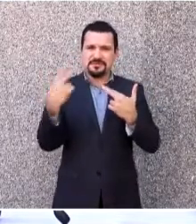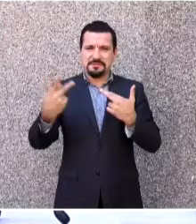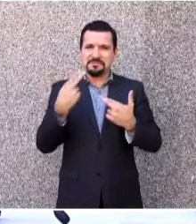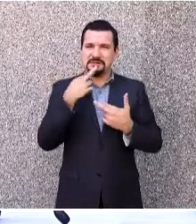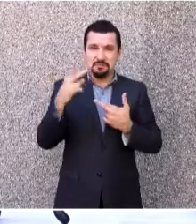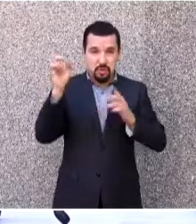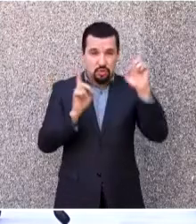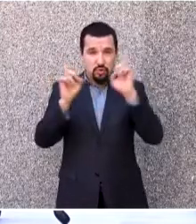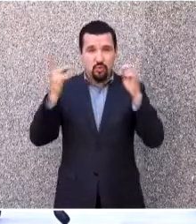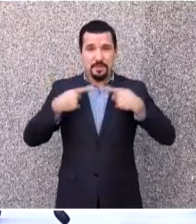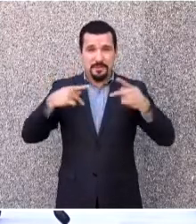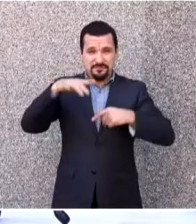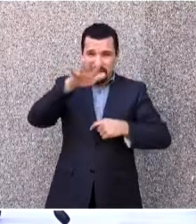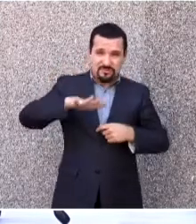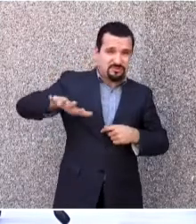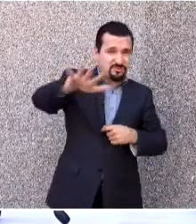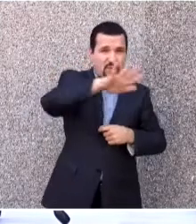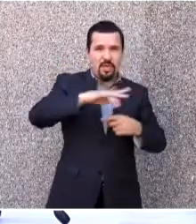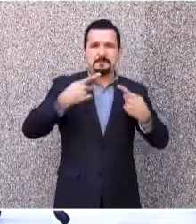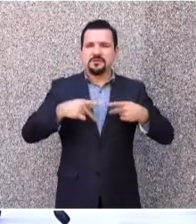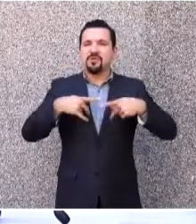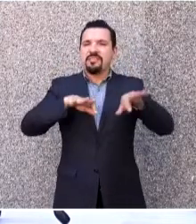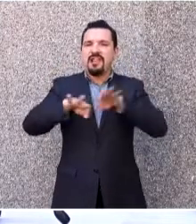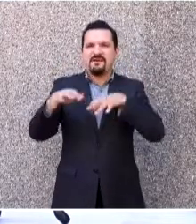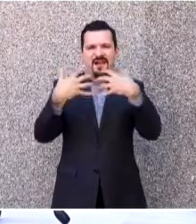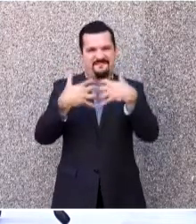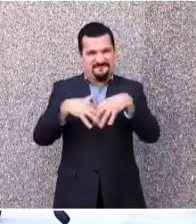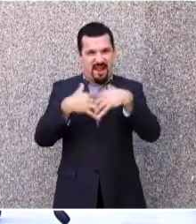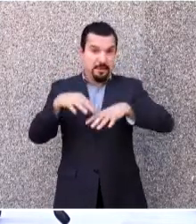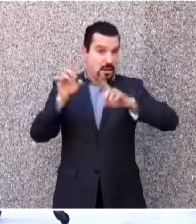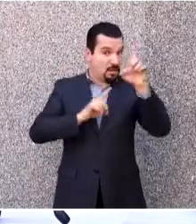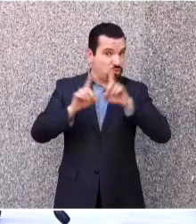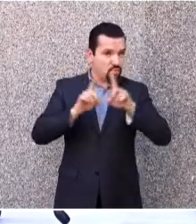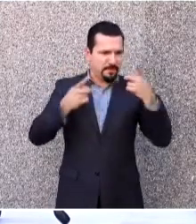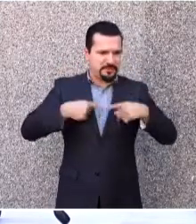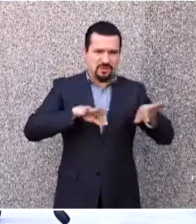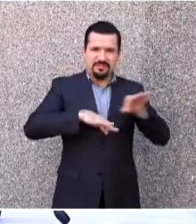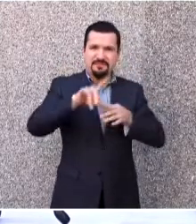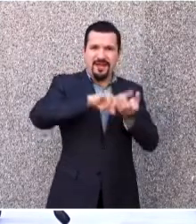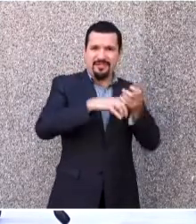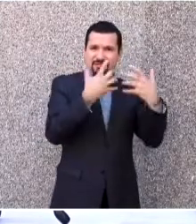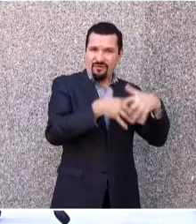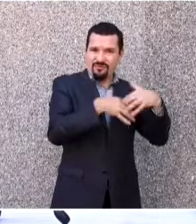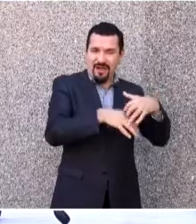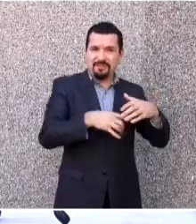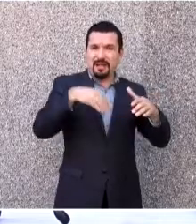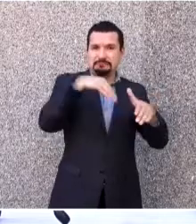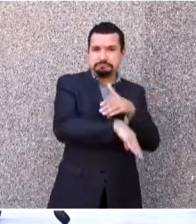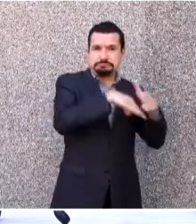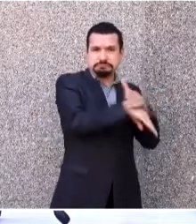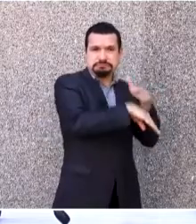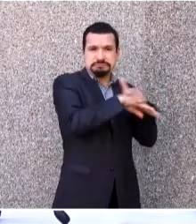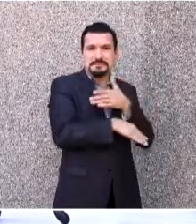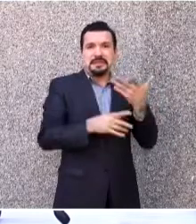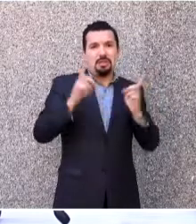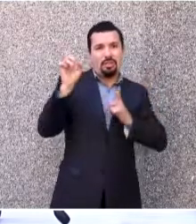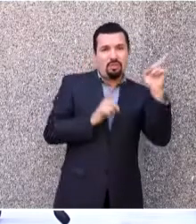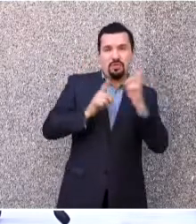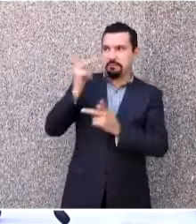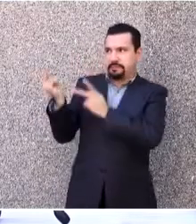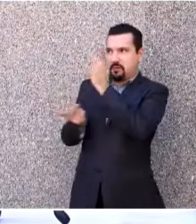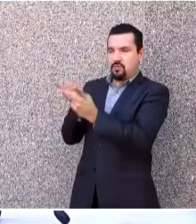ha tenido el sector productivo. Hemos trabajado por instrucciones de la gobernadora Pavlovich.